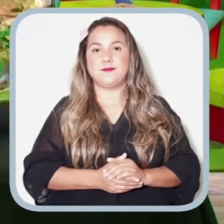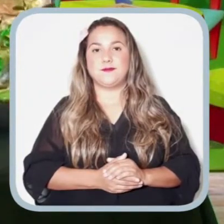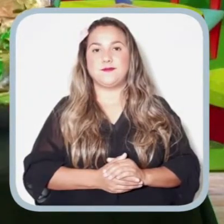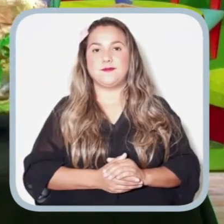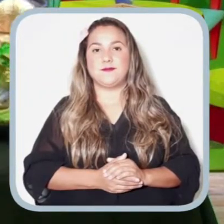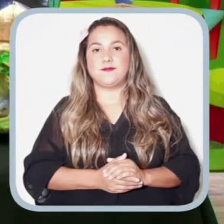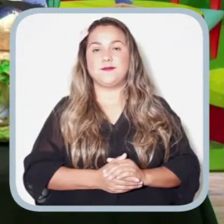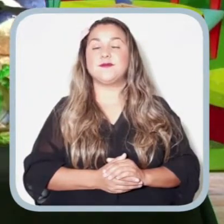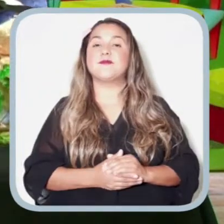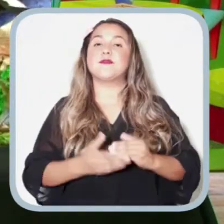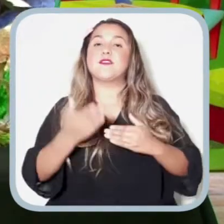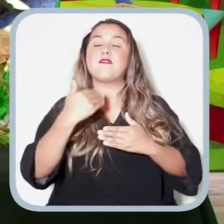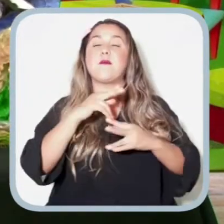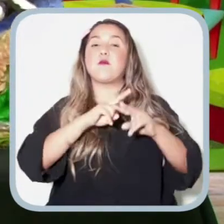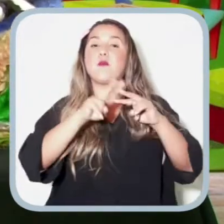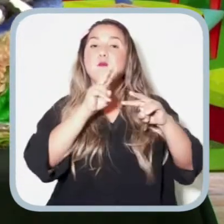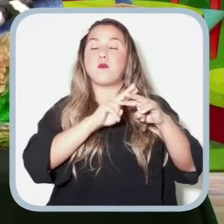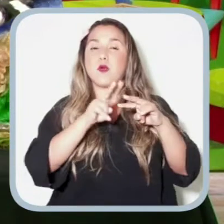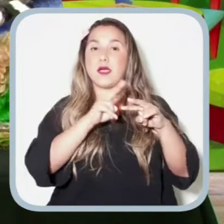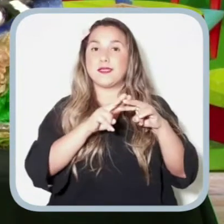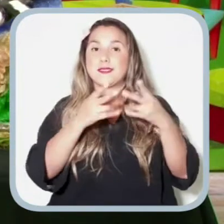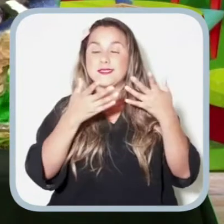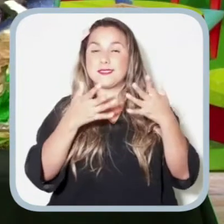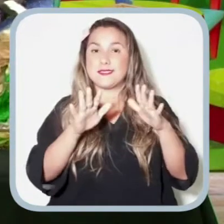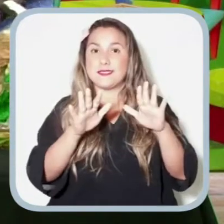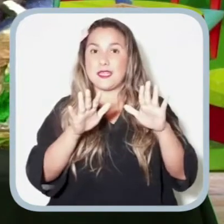vamos a preparar por acá